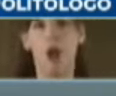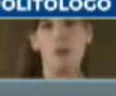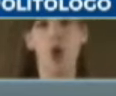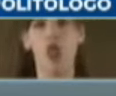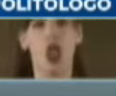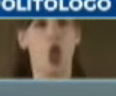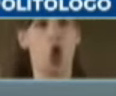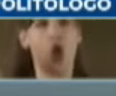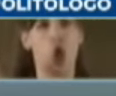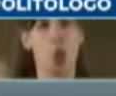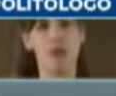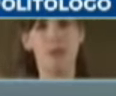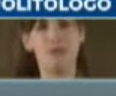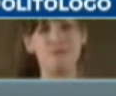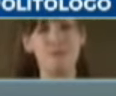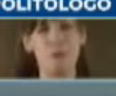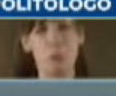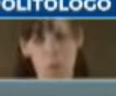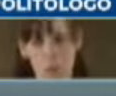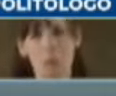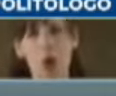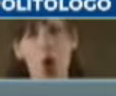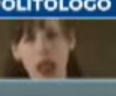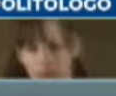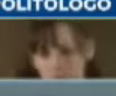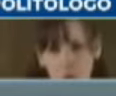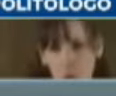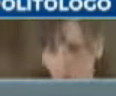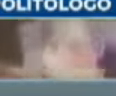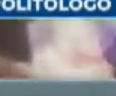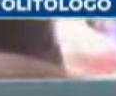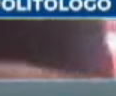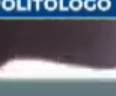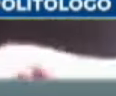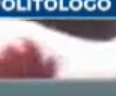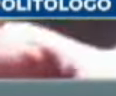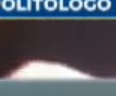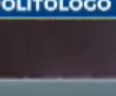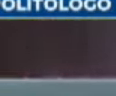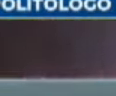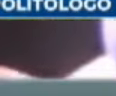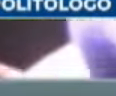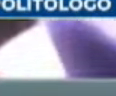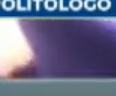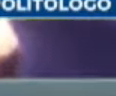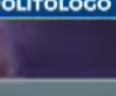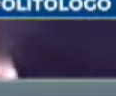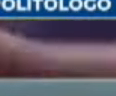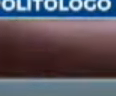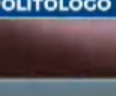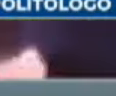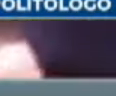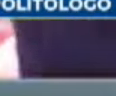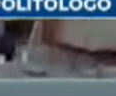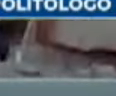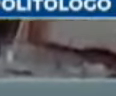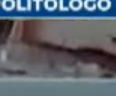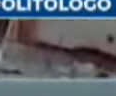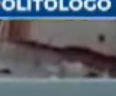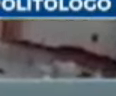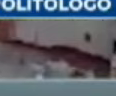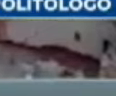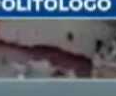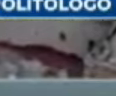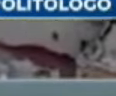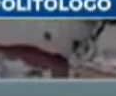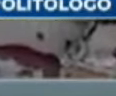apoyaban a las formulaciones electorales del peronismo y desde las clases medias hacia arriba a lo que podemos denominar como el conjunto